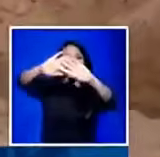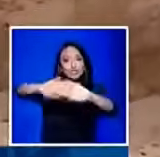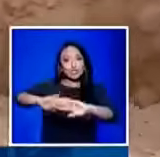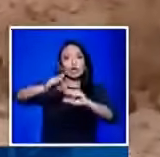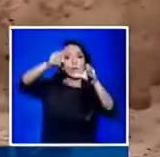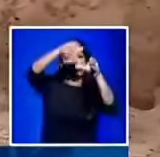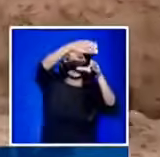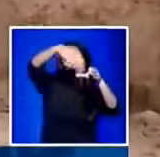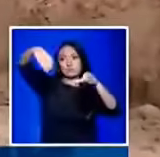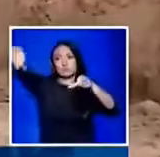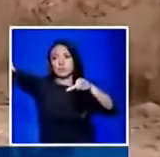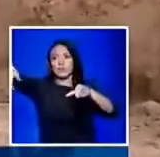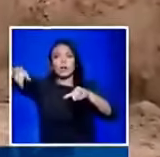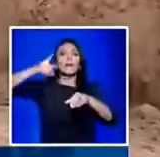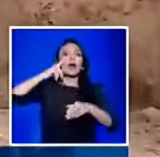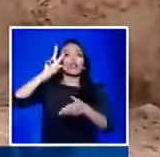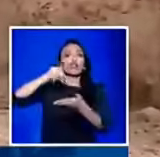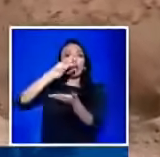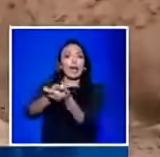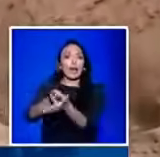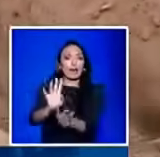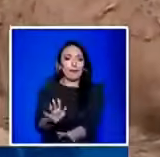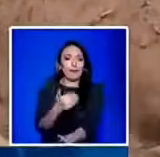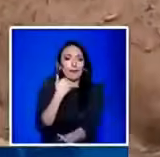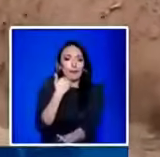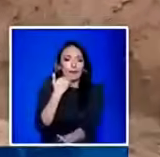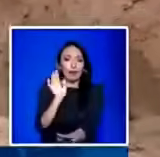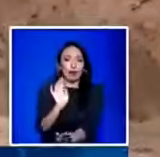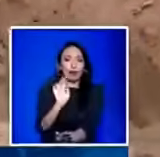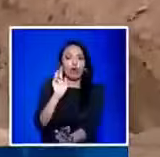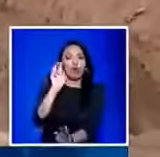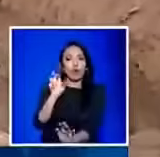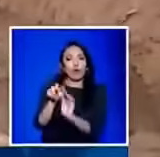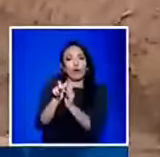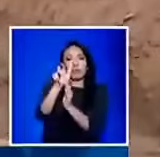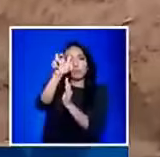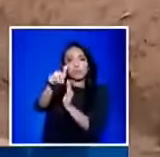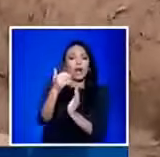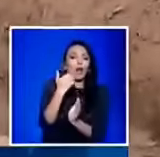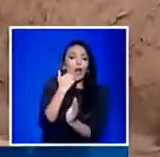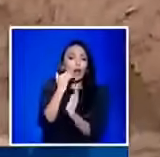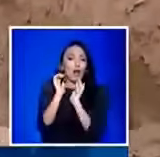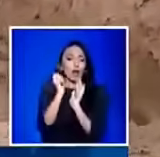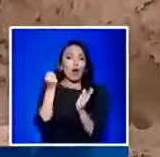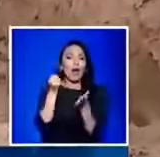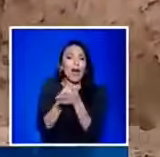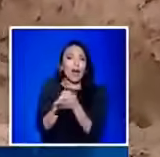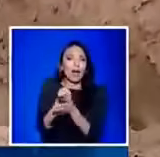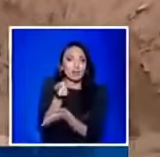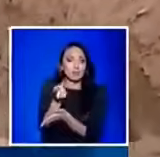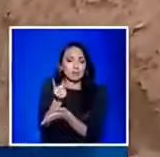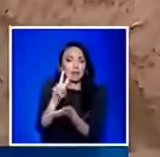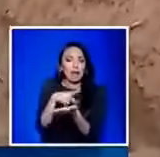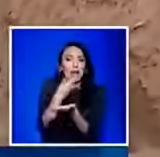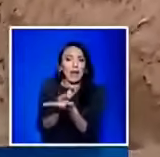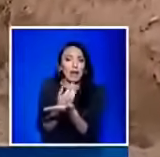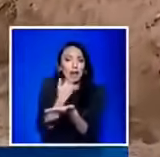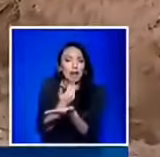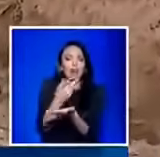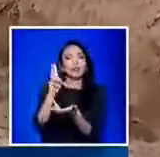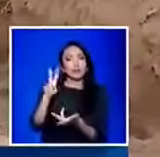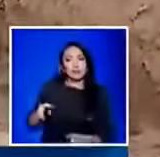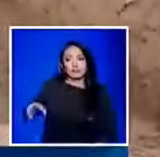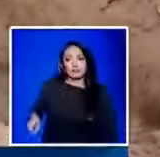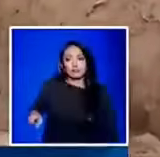para que no exista probabilidad en este acceso peatonal superior de que pueda tener algún accidente. Y tendremos, sobre todo pensando